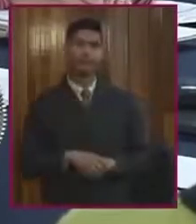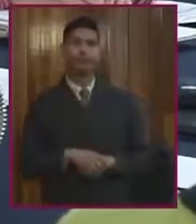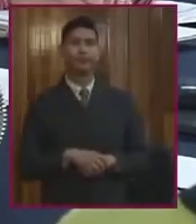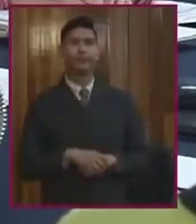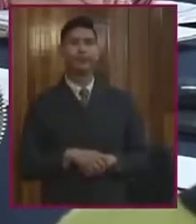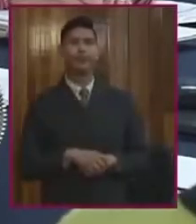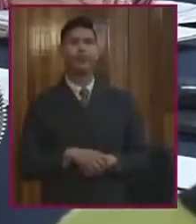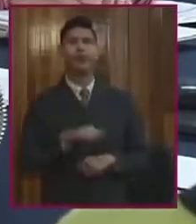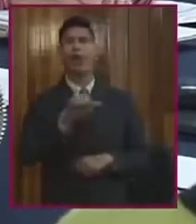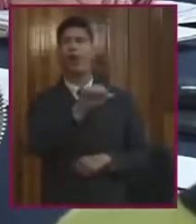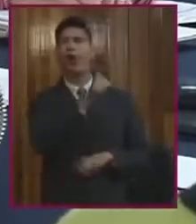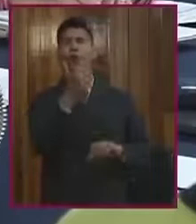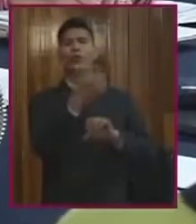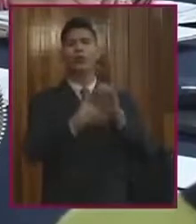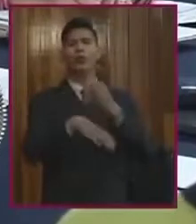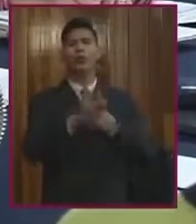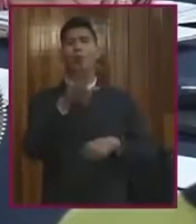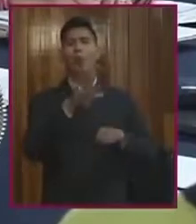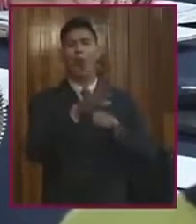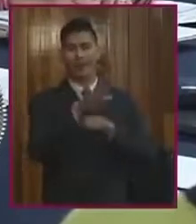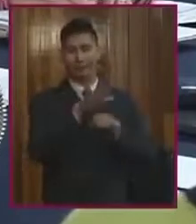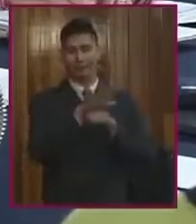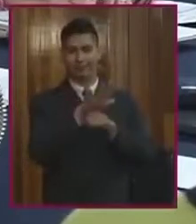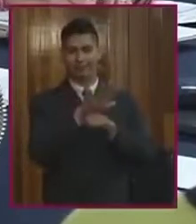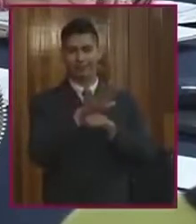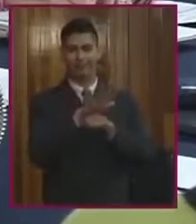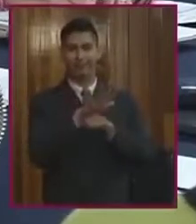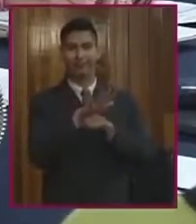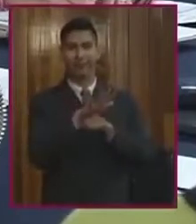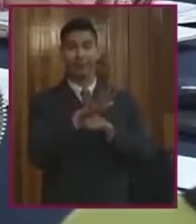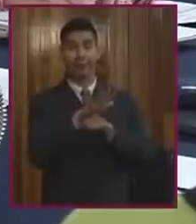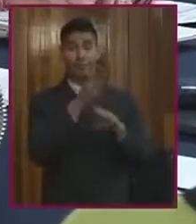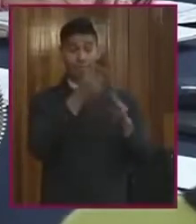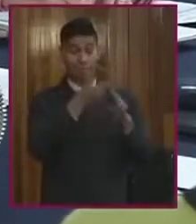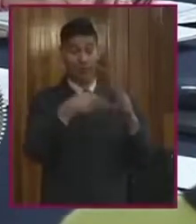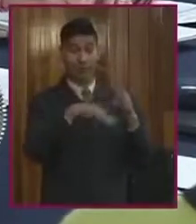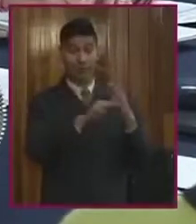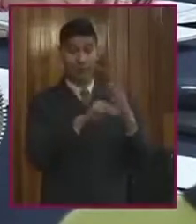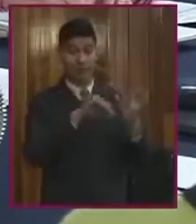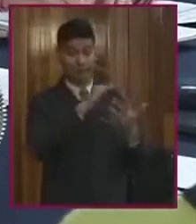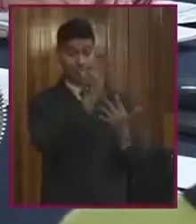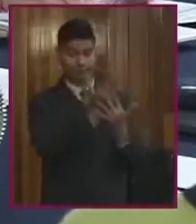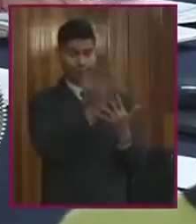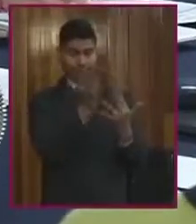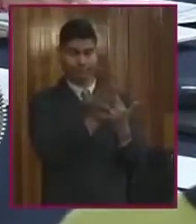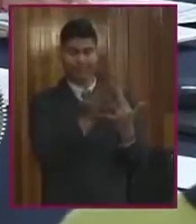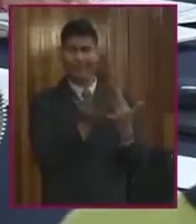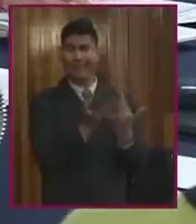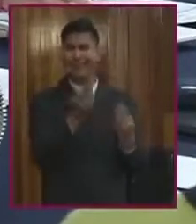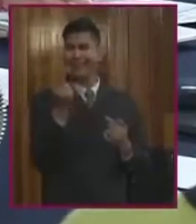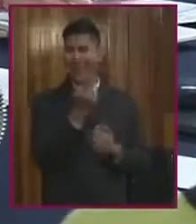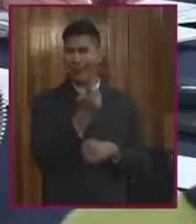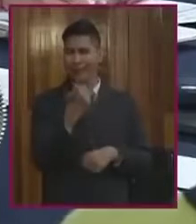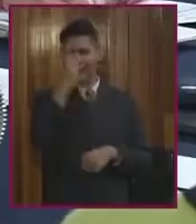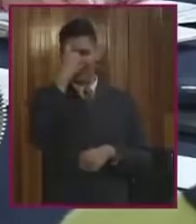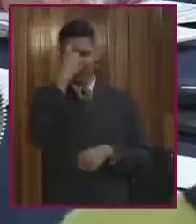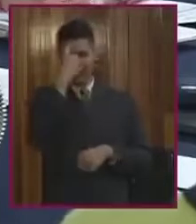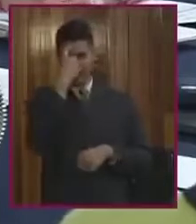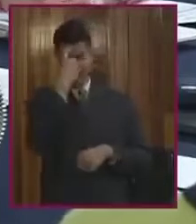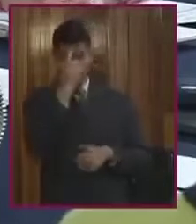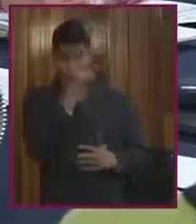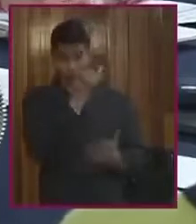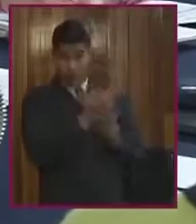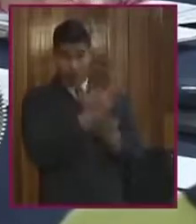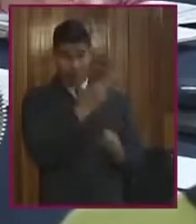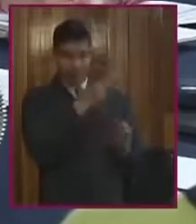fragmentación y la integración curricular, coincido en que es fundamental superar la visión rígida de las asignaturas, que en general ha